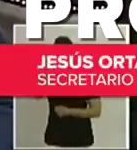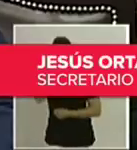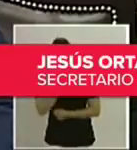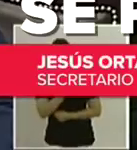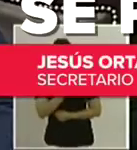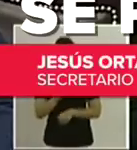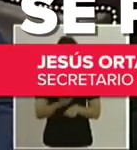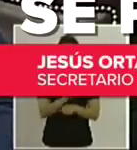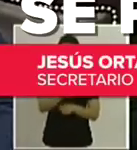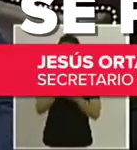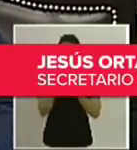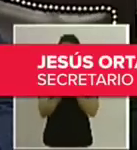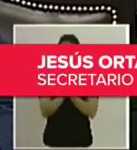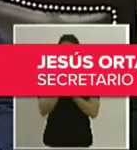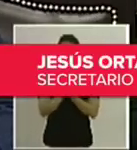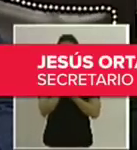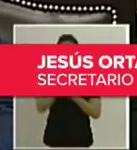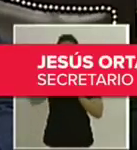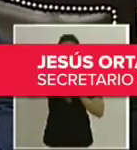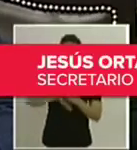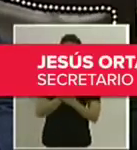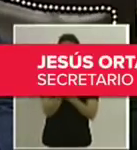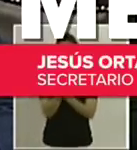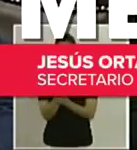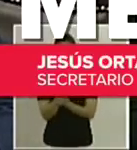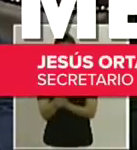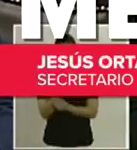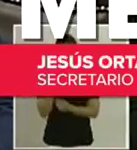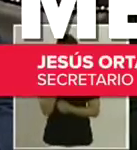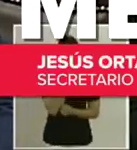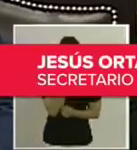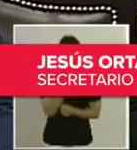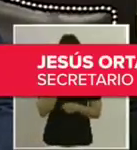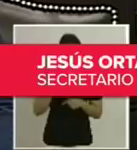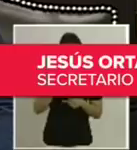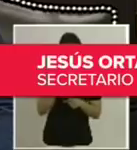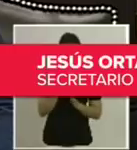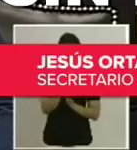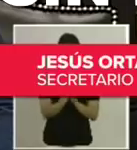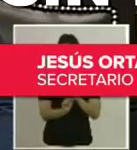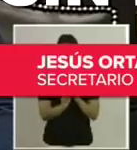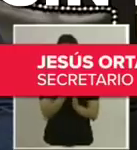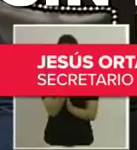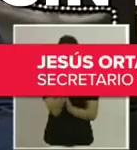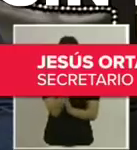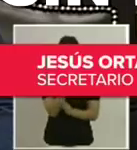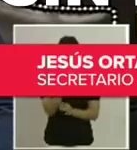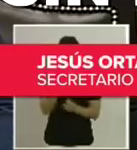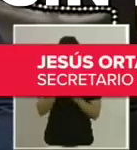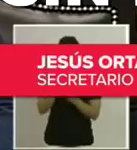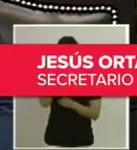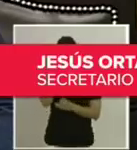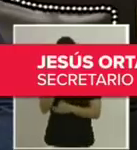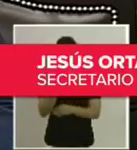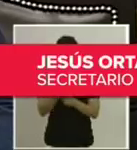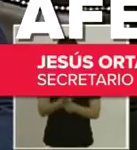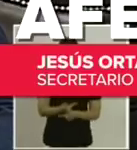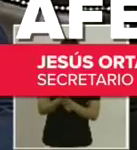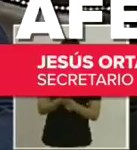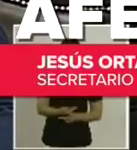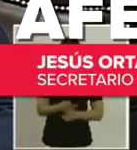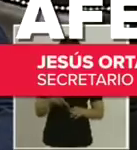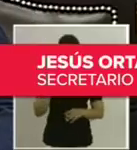problema que no se resuelve en unos meses. Sin embargo, no voy